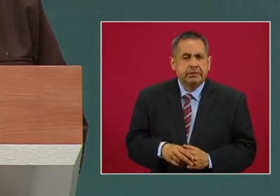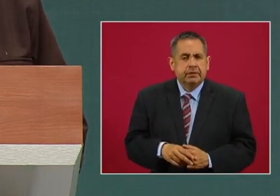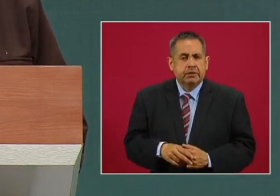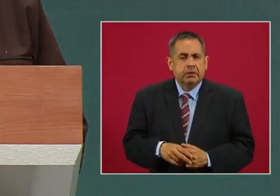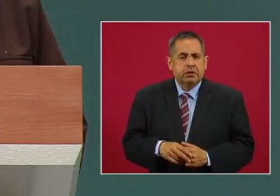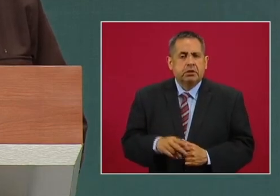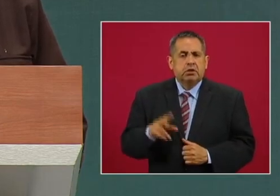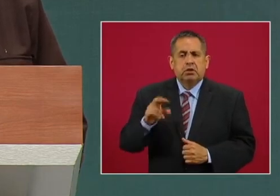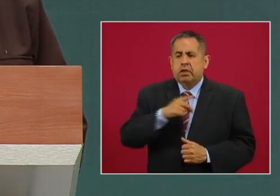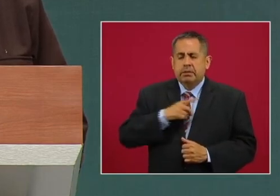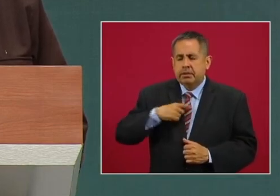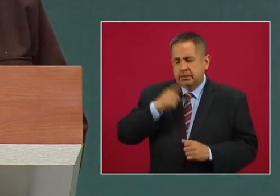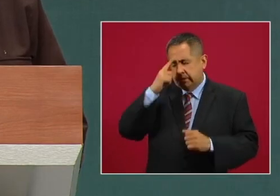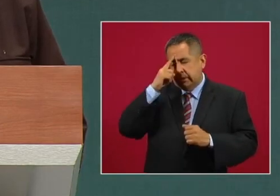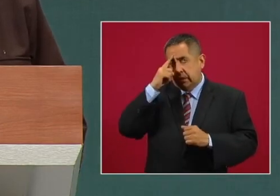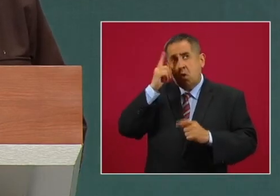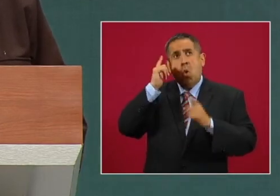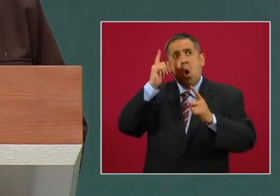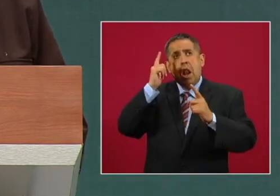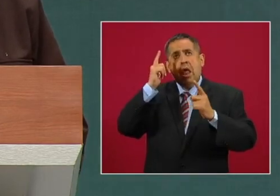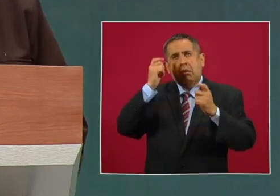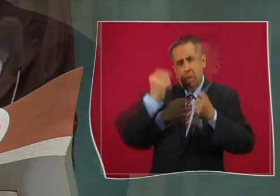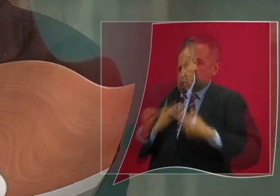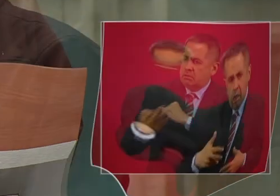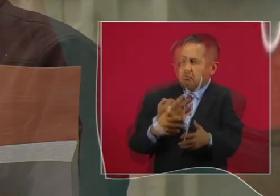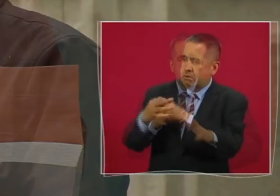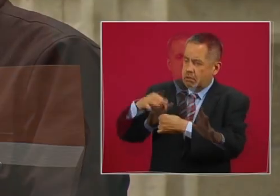no debemos perder la esperanza